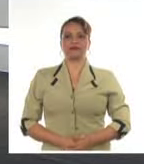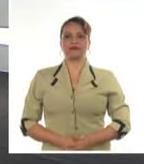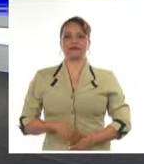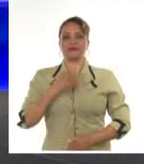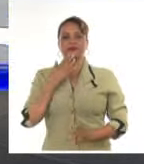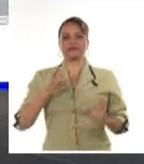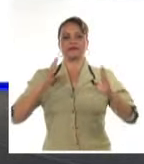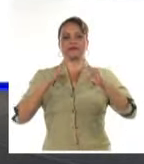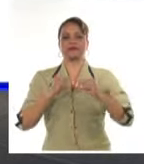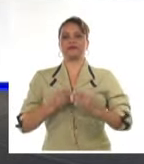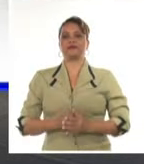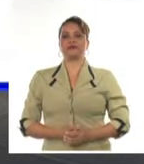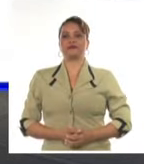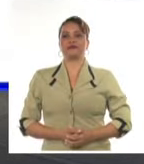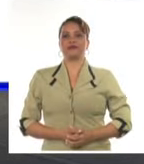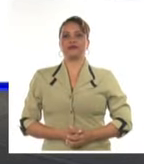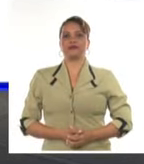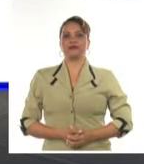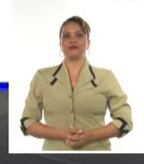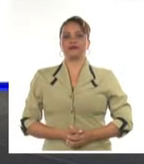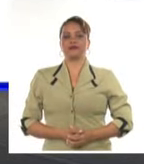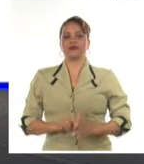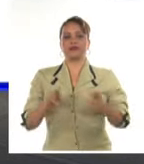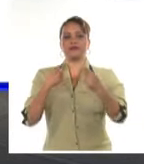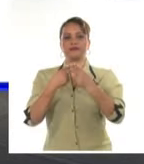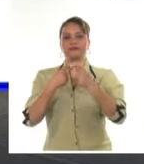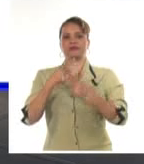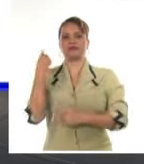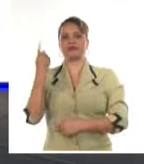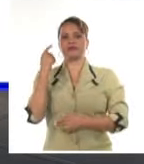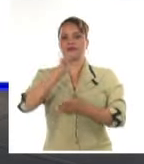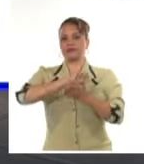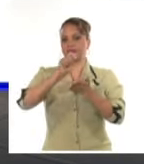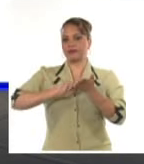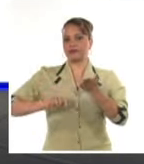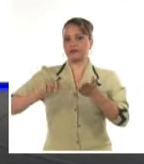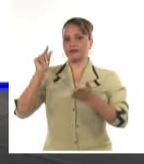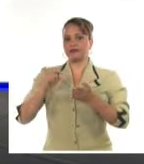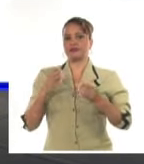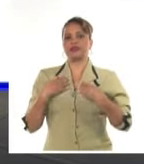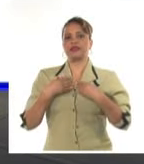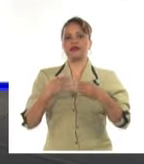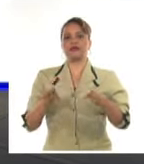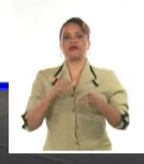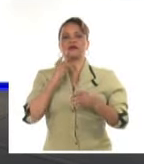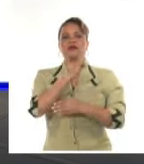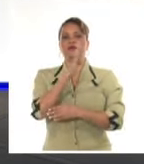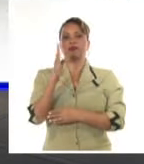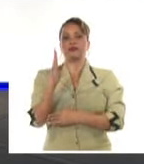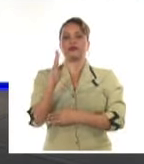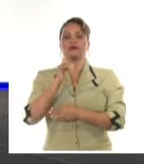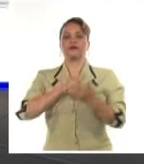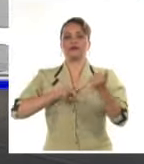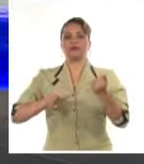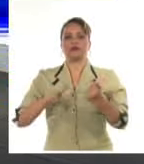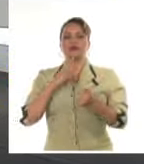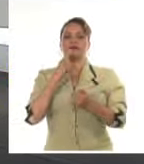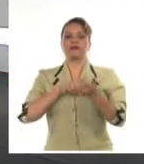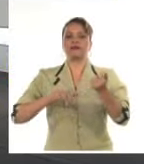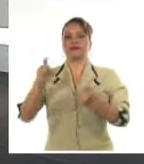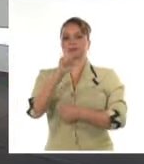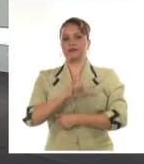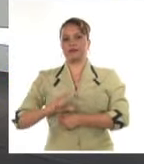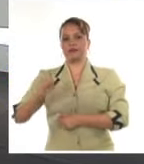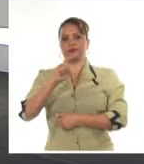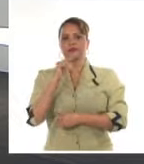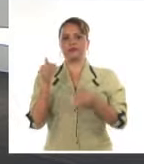Muy buenas noches. El 35º Encuentro Nacional de Escritores se inauguró en la Biblioteca Provincial Julio Antonio Mella de Camagüey.